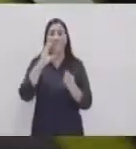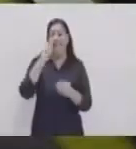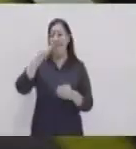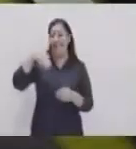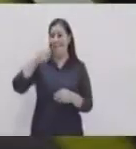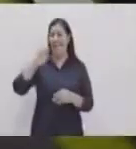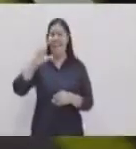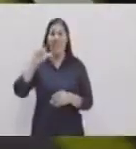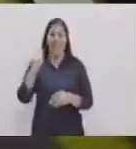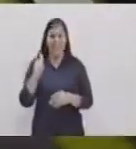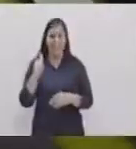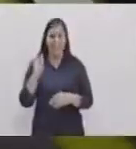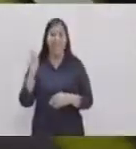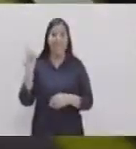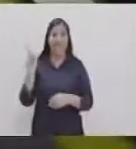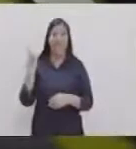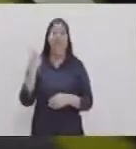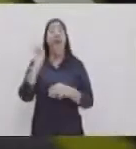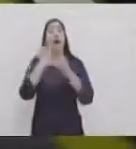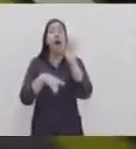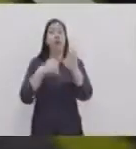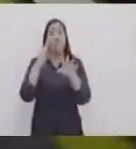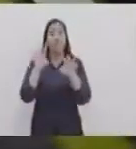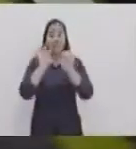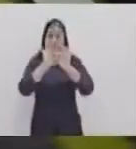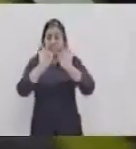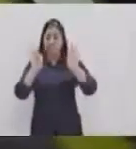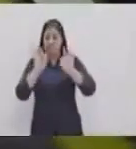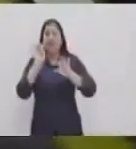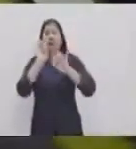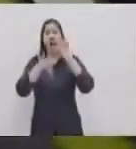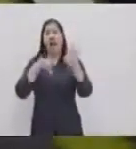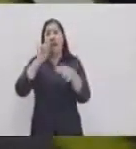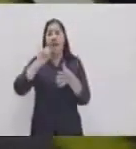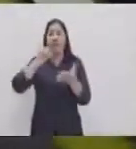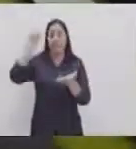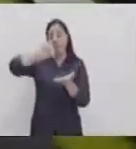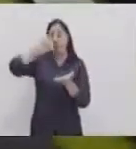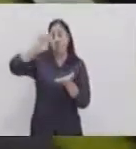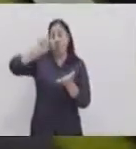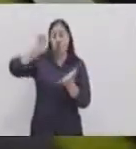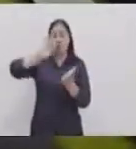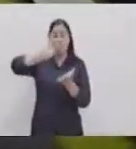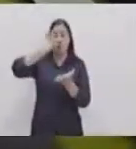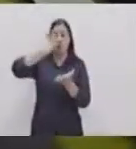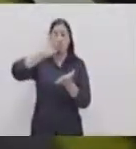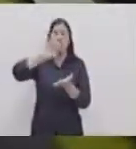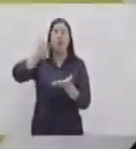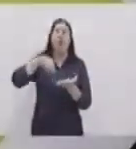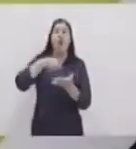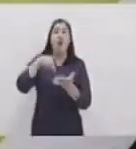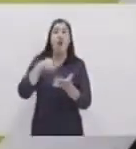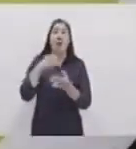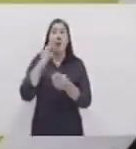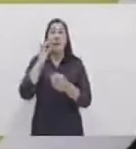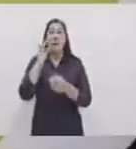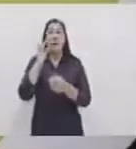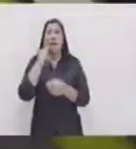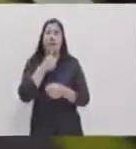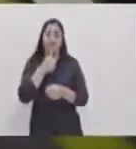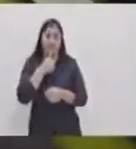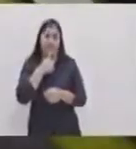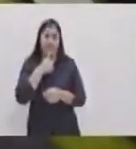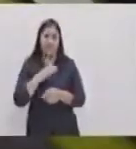en este caso pues la tenemos en polvo, ¿verdad? Sí. ¿Y algo más? Y por último nos falta la